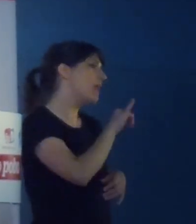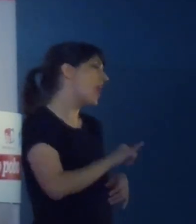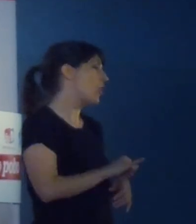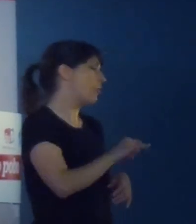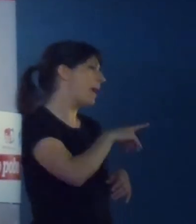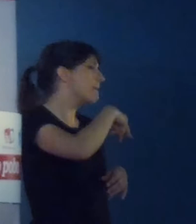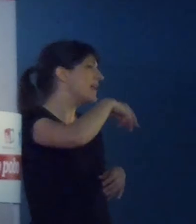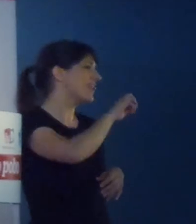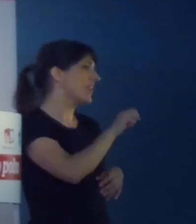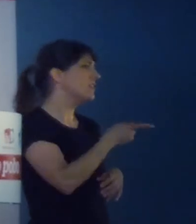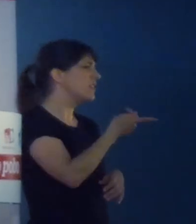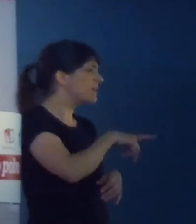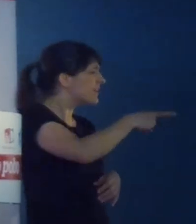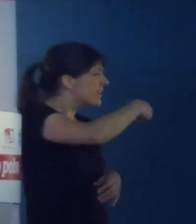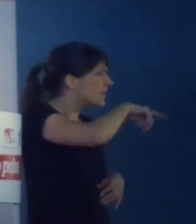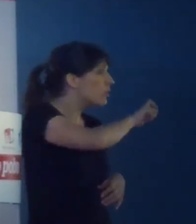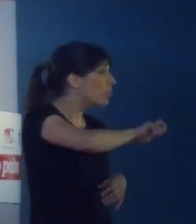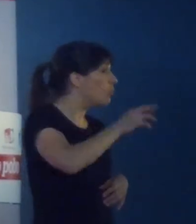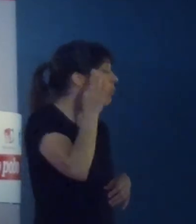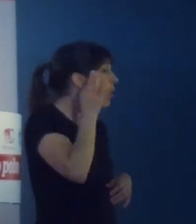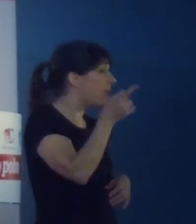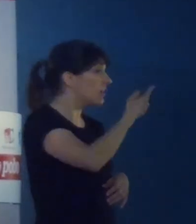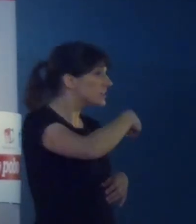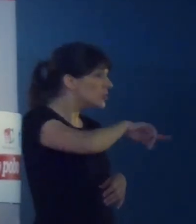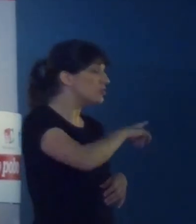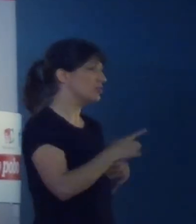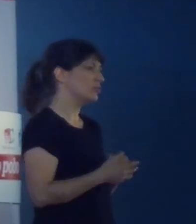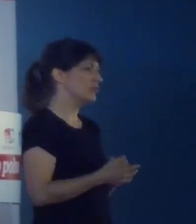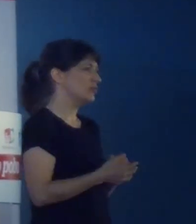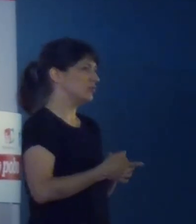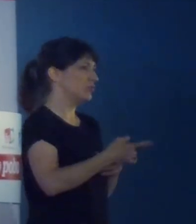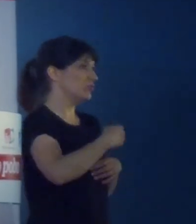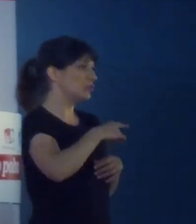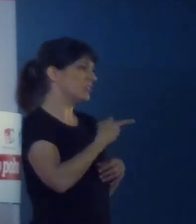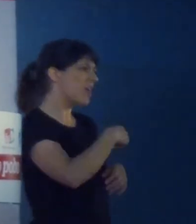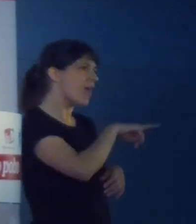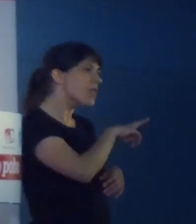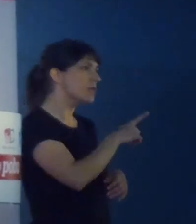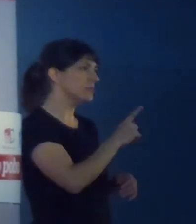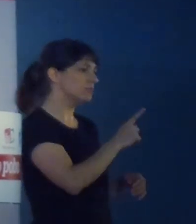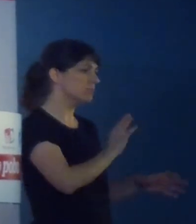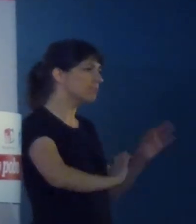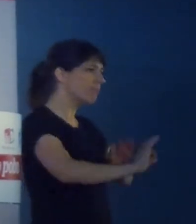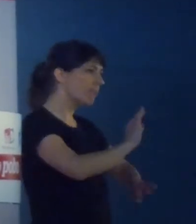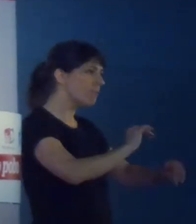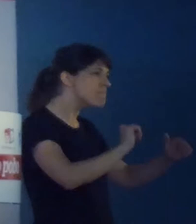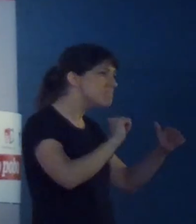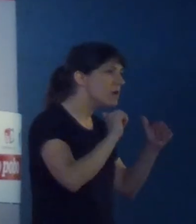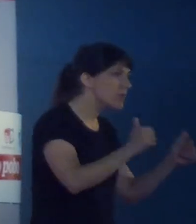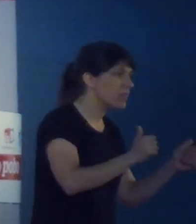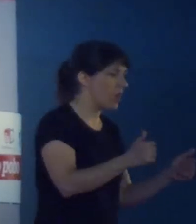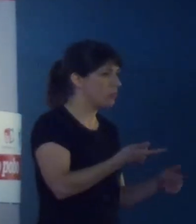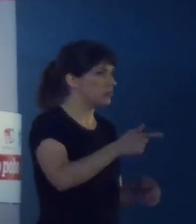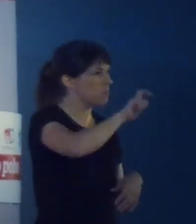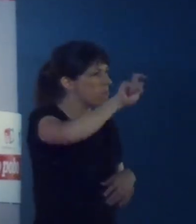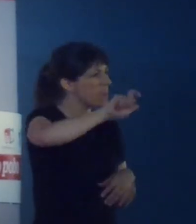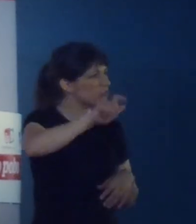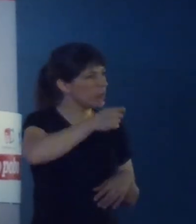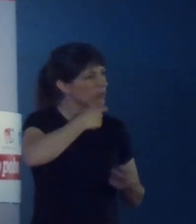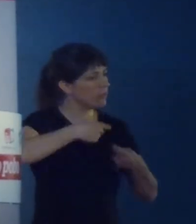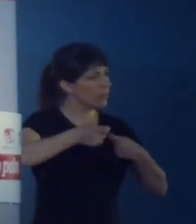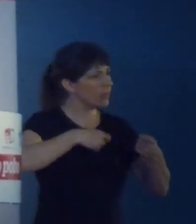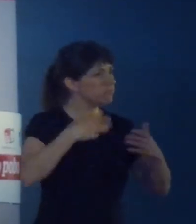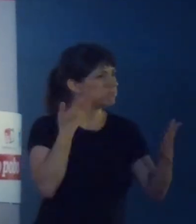Mulleres que nos coñecimos e que empezaron a organizarse frente aos narcotraficantes